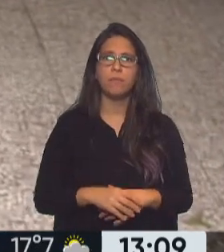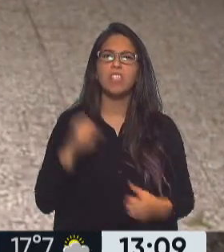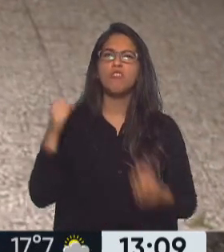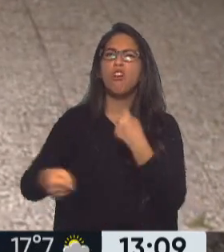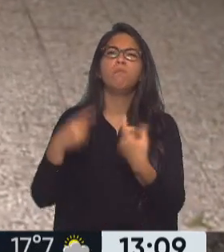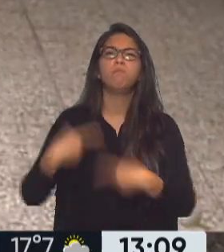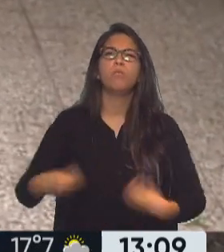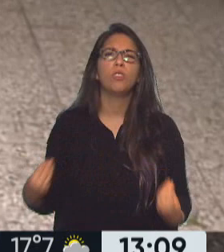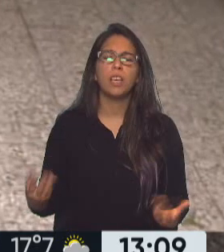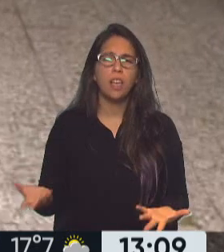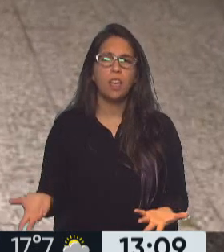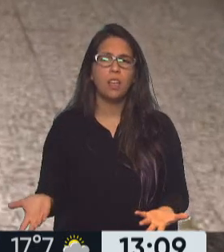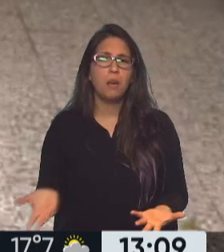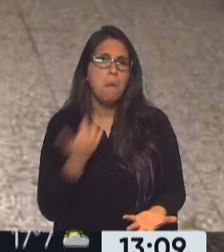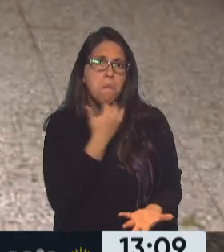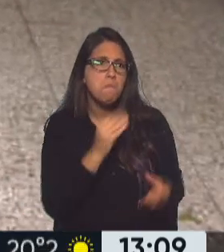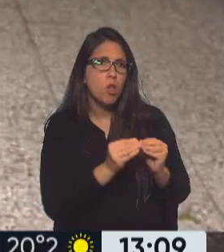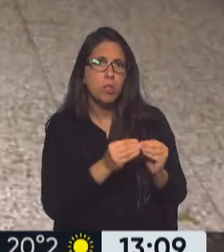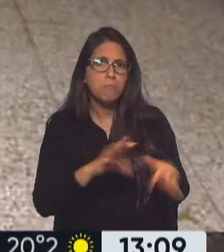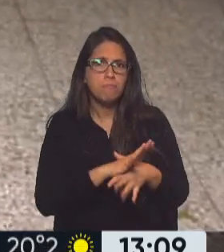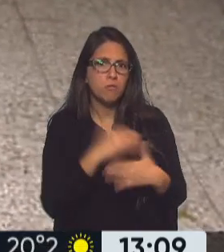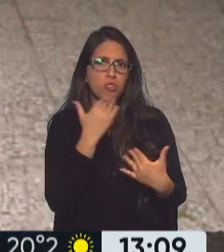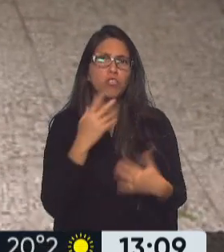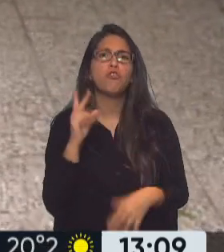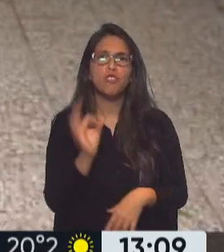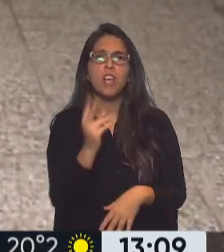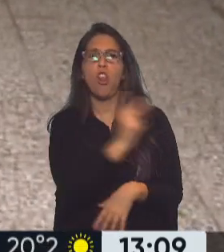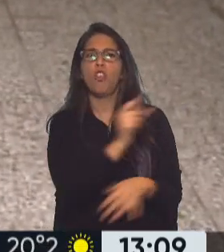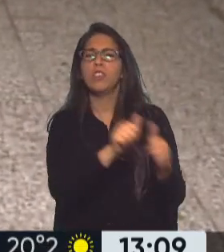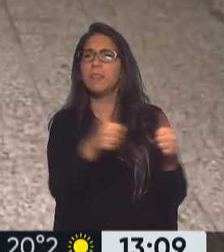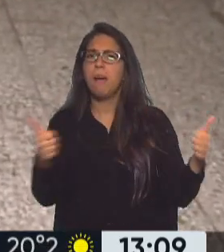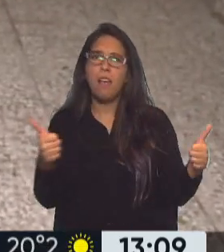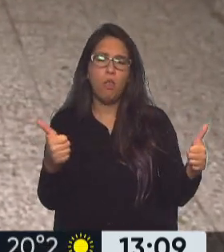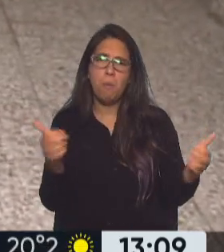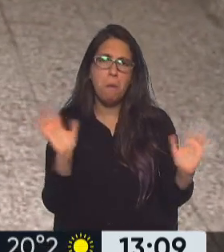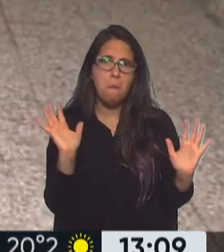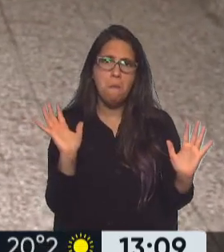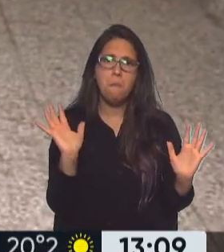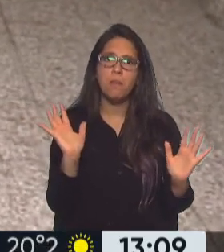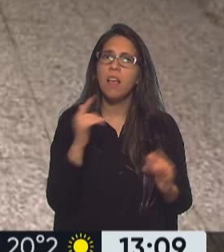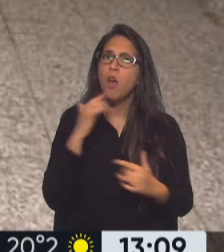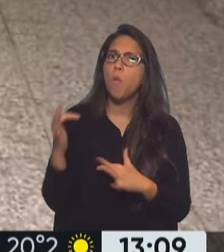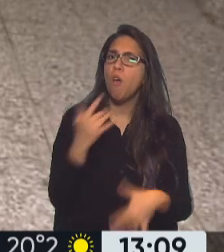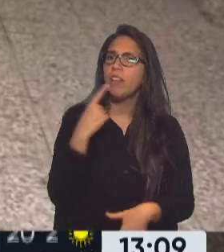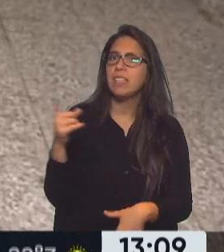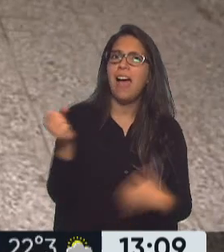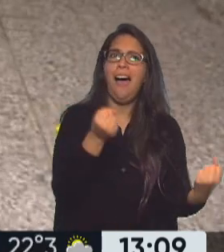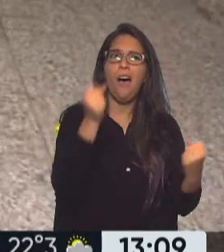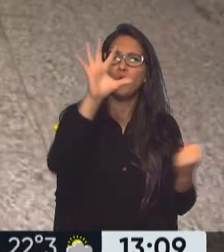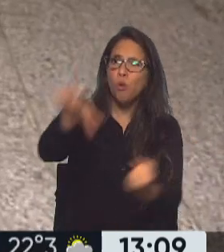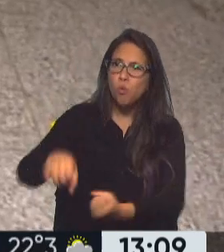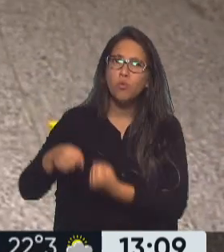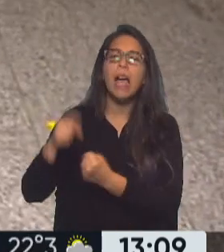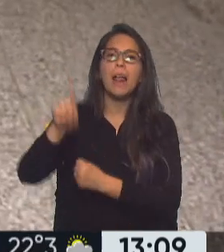golpeado? No, el motivo no sé. Sé que estaban separados, pero no. Lo que se comenta es que él vino a buscar el auto y ahí se inició